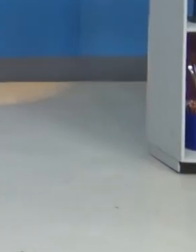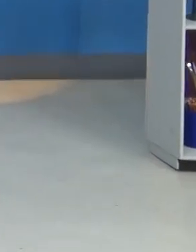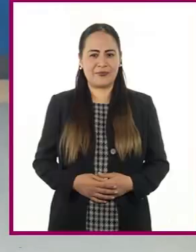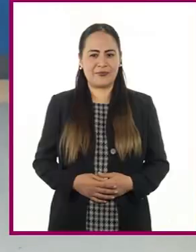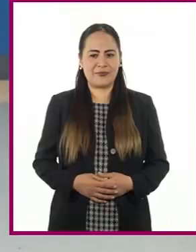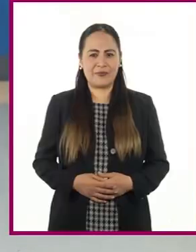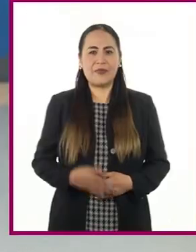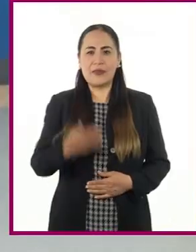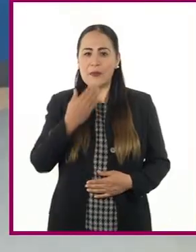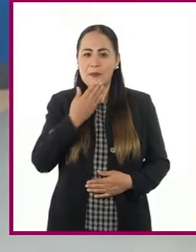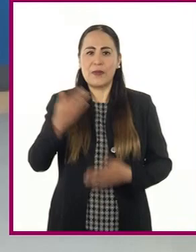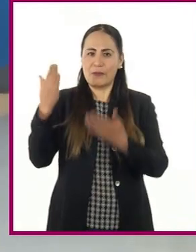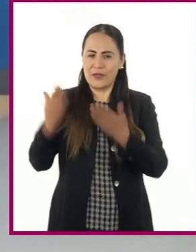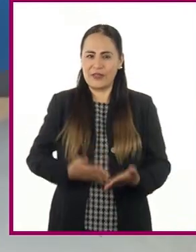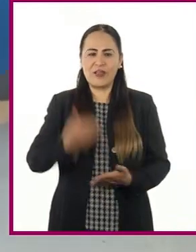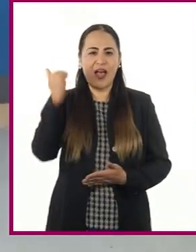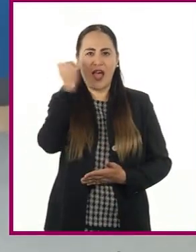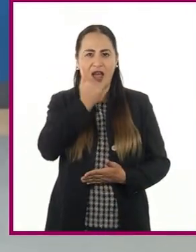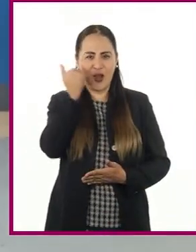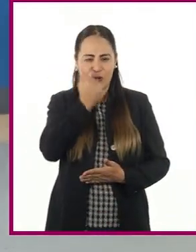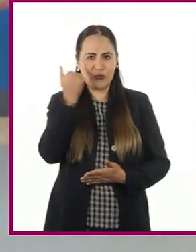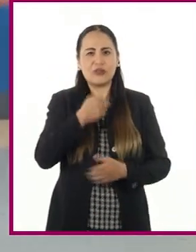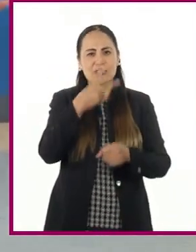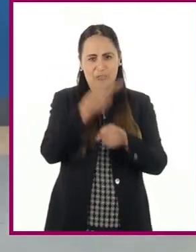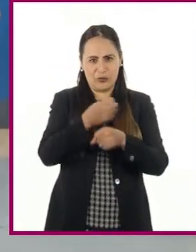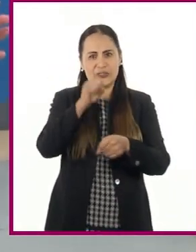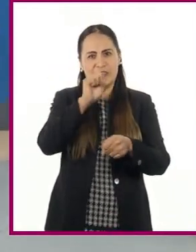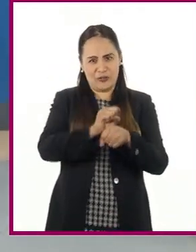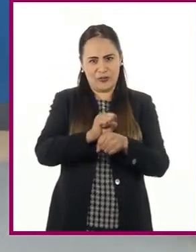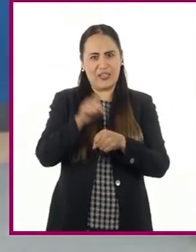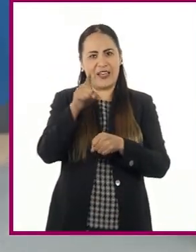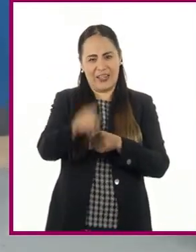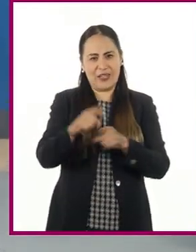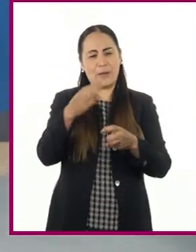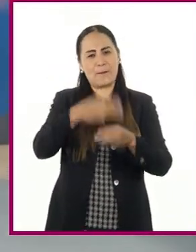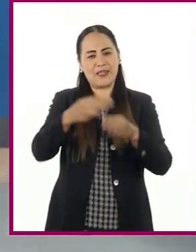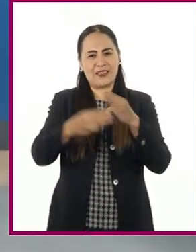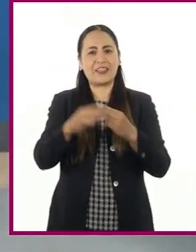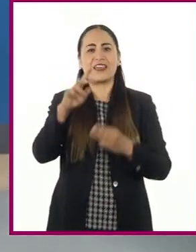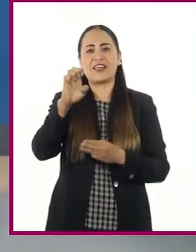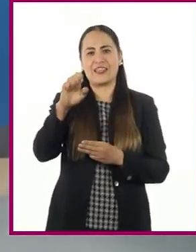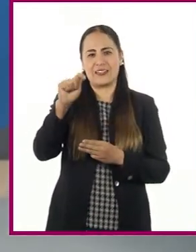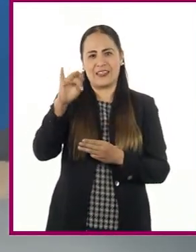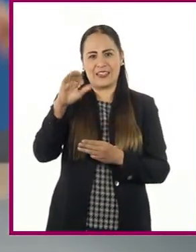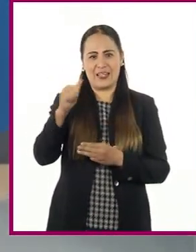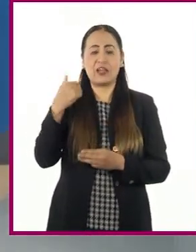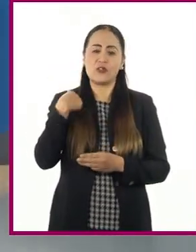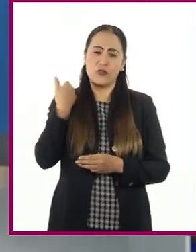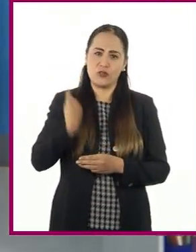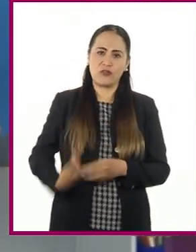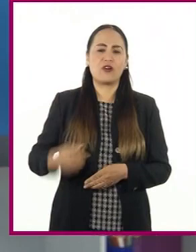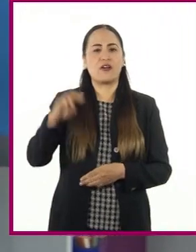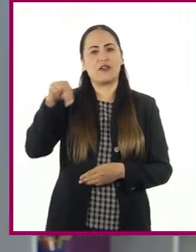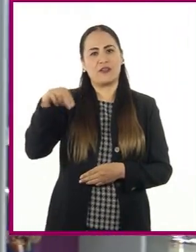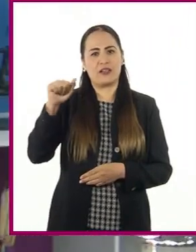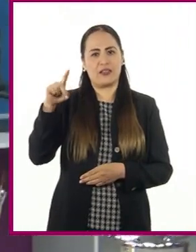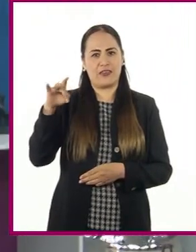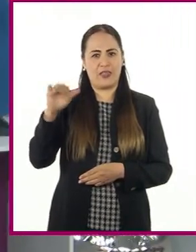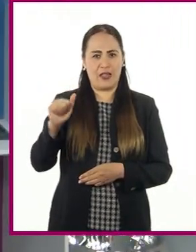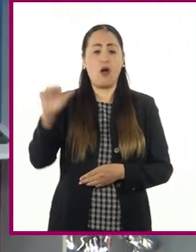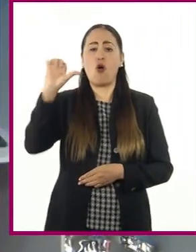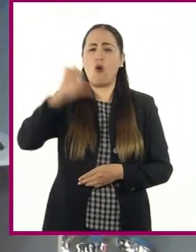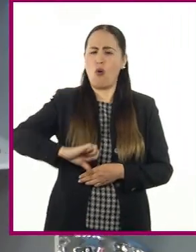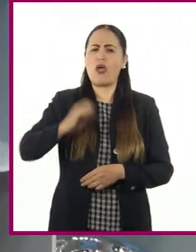Bienvenidas y bienvenidos estudiantes de segundo de secundaria de formación cívica y ética. Soy Nadia Jiménez y en esta ocasión